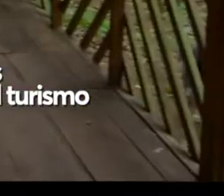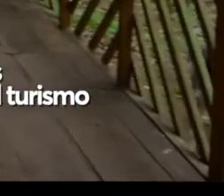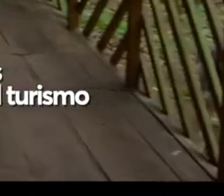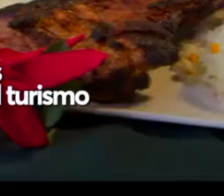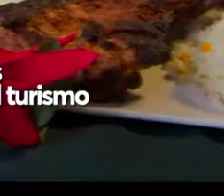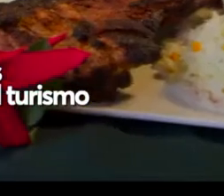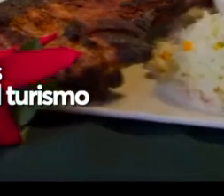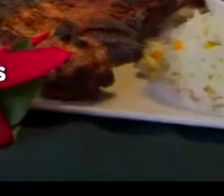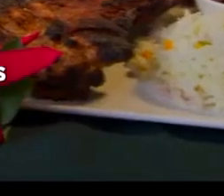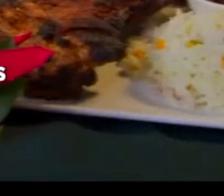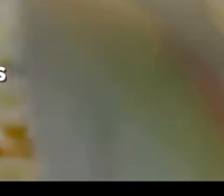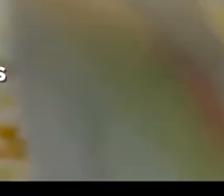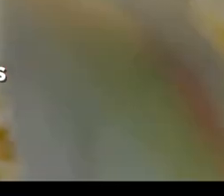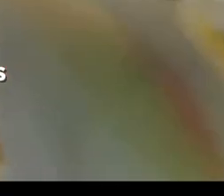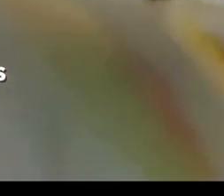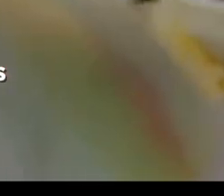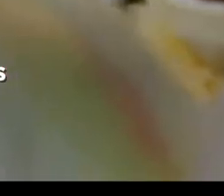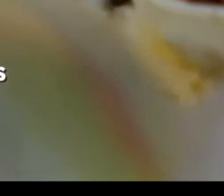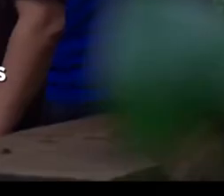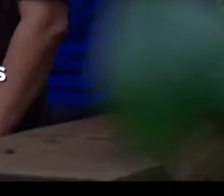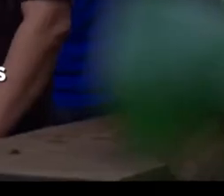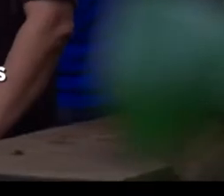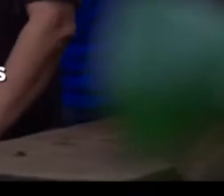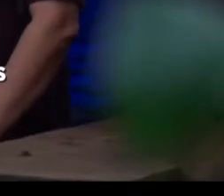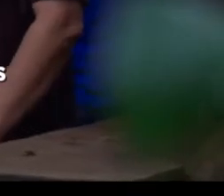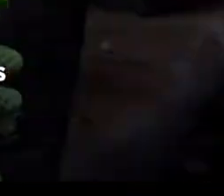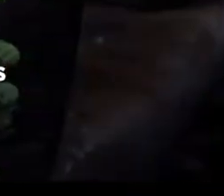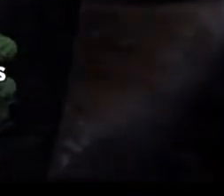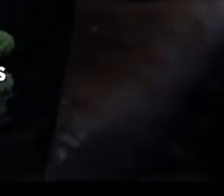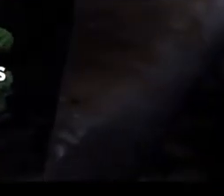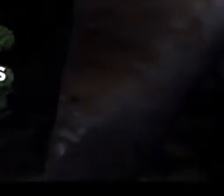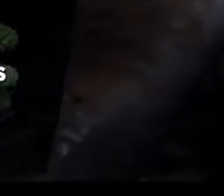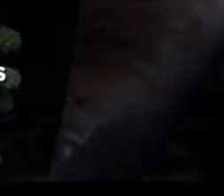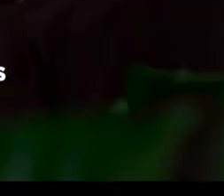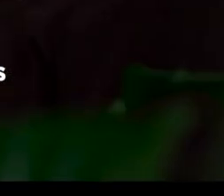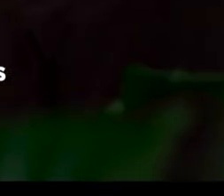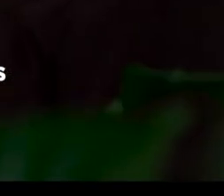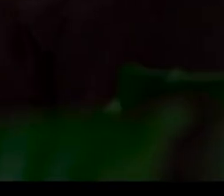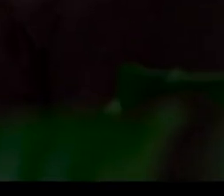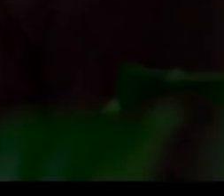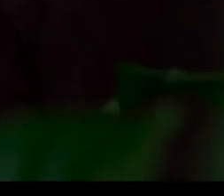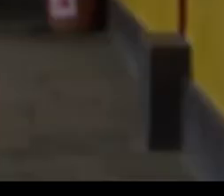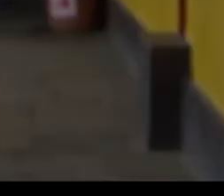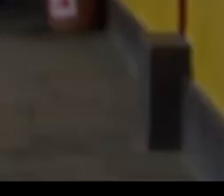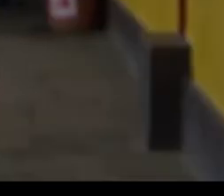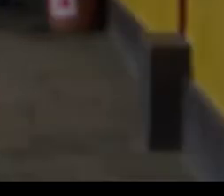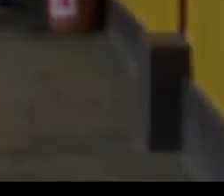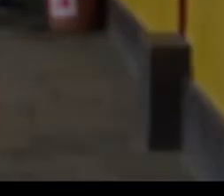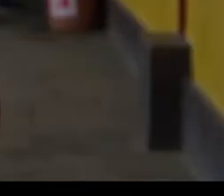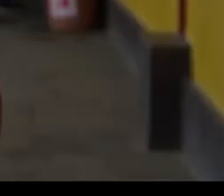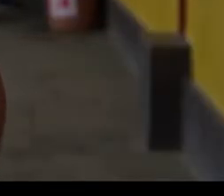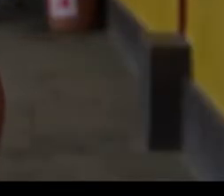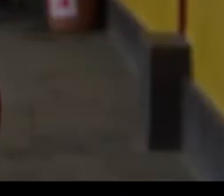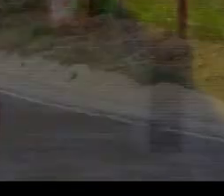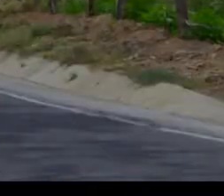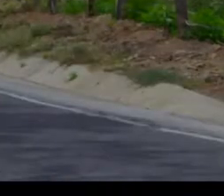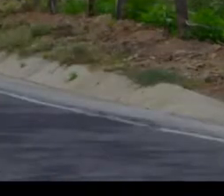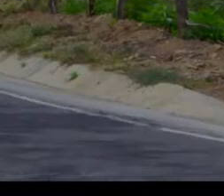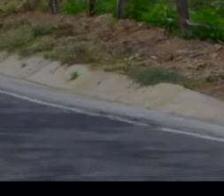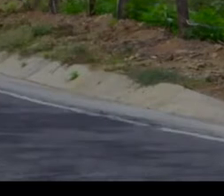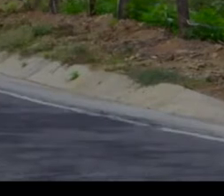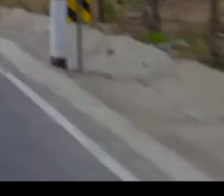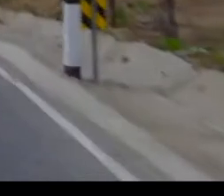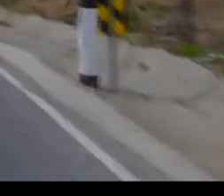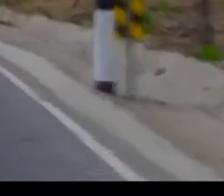repunte en lo que es el turismo y tenemos muchas expectativas sobre lo que va a ser de futuro. Los pasajeros ya llegan a